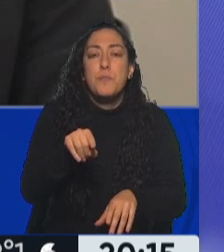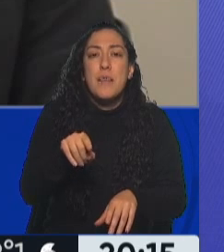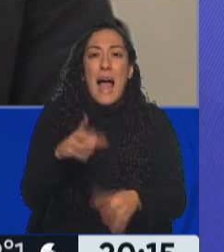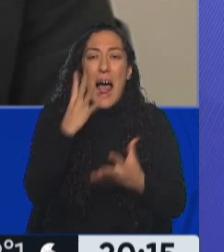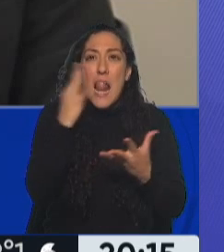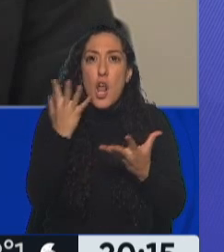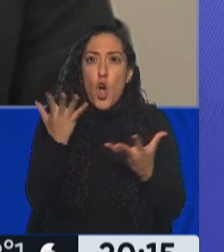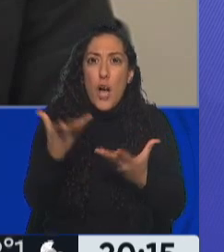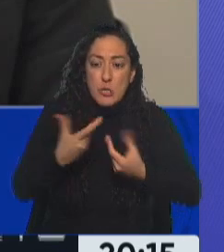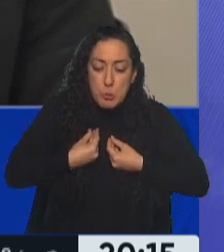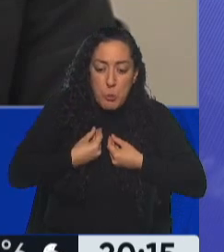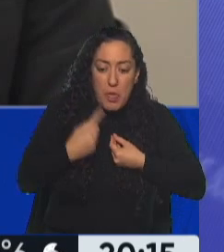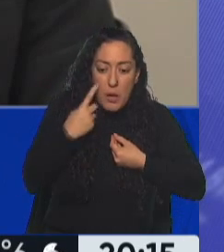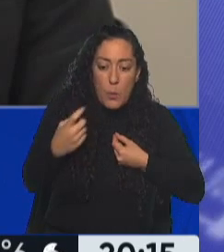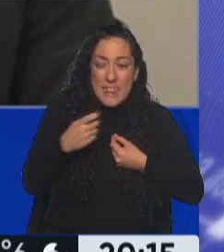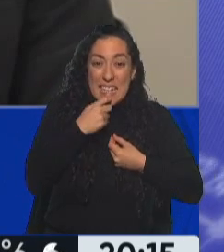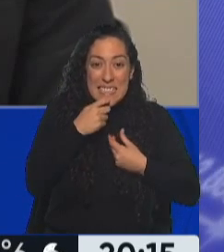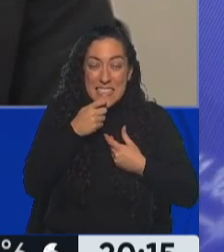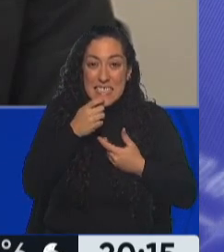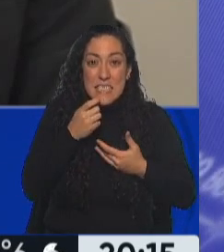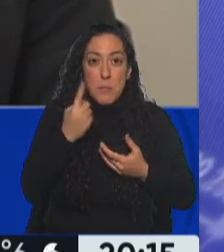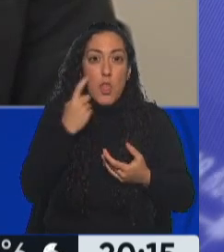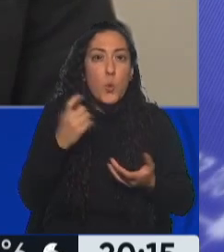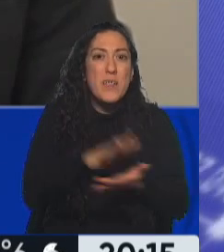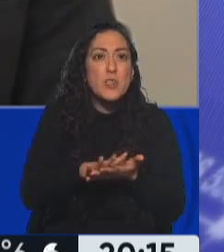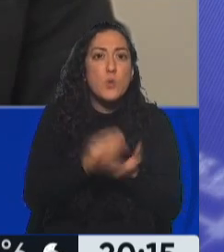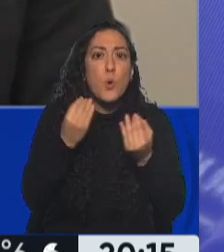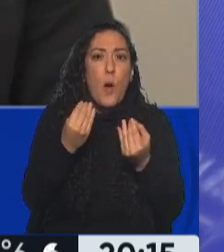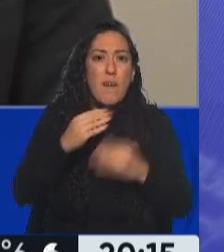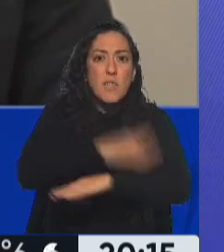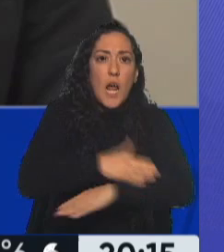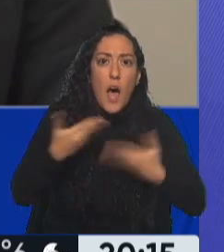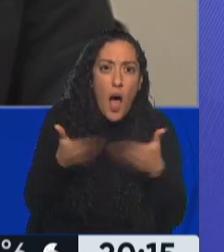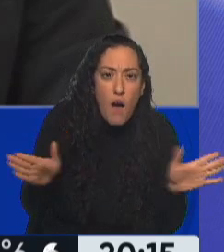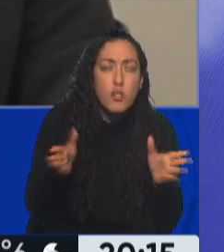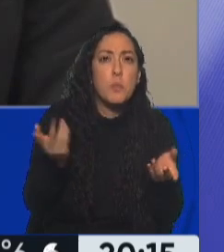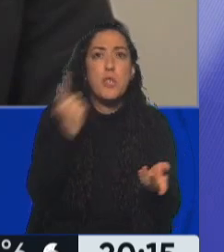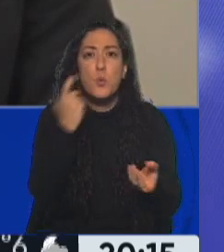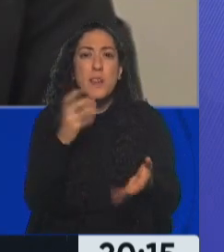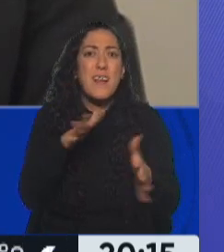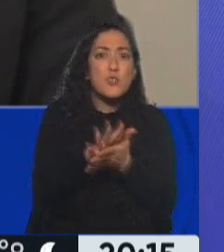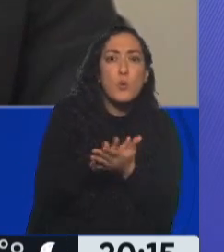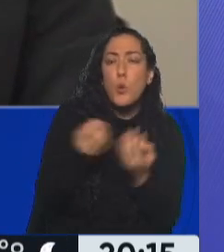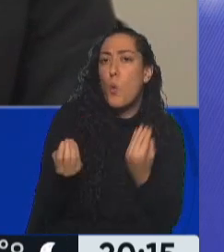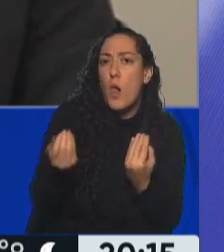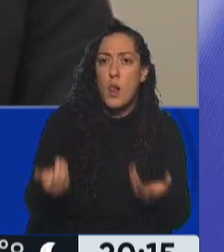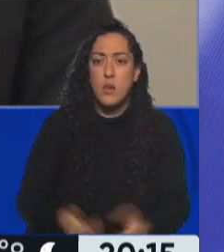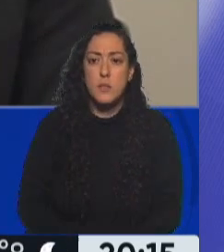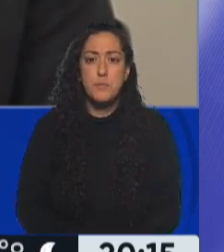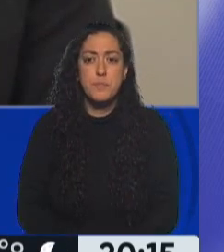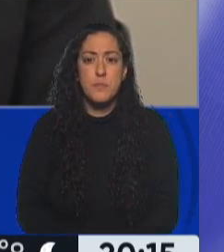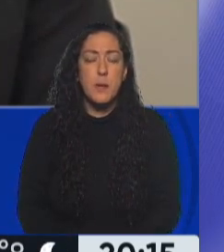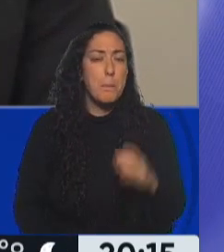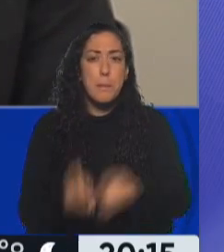reaccionar? Y en todo caso, si se reacciona, ¿qué hay que hacer? ¿Abrir una ventana, que entre aire? ¿Cómo actuar? Bien, lo primero es activar el